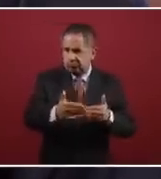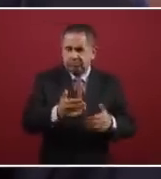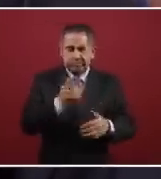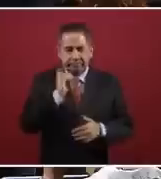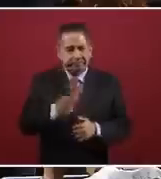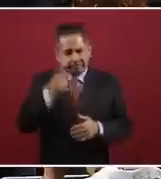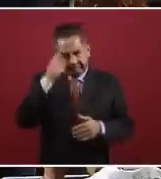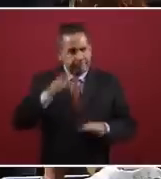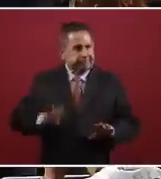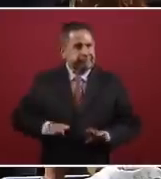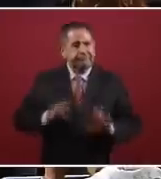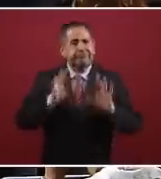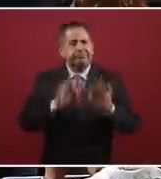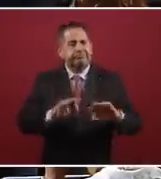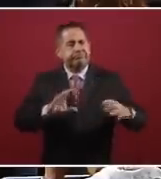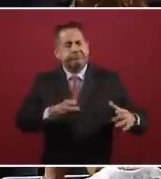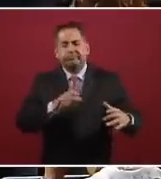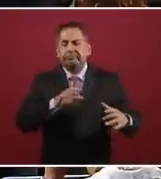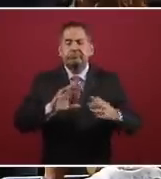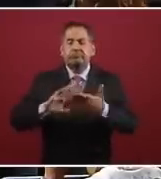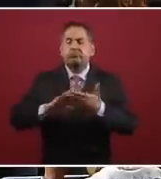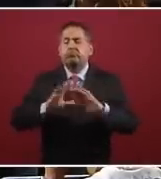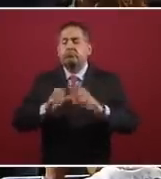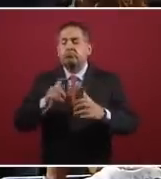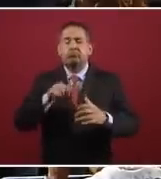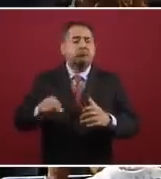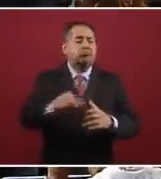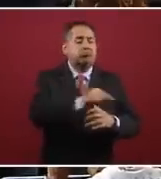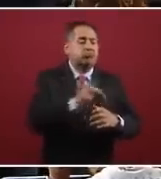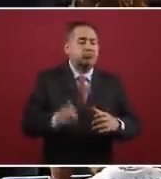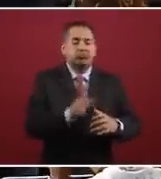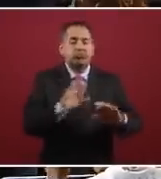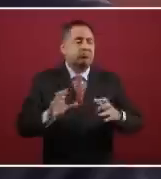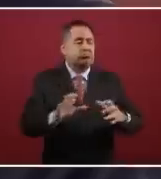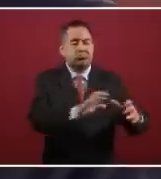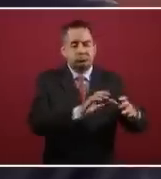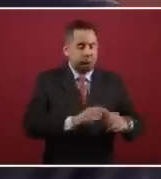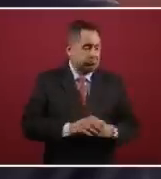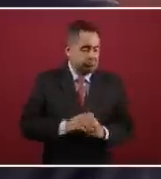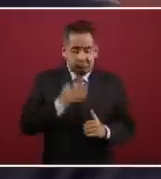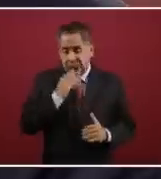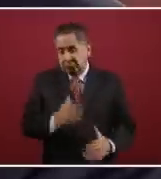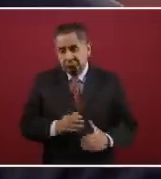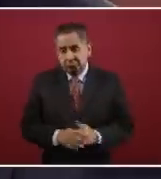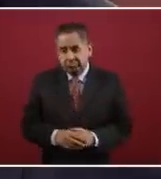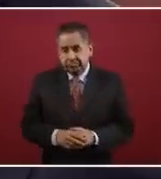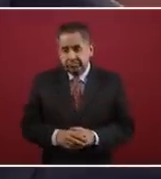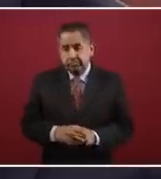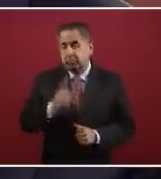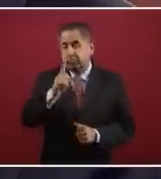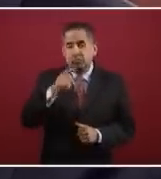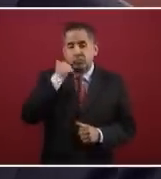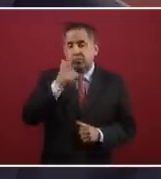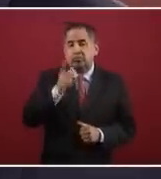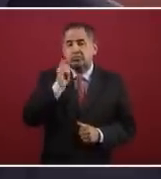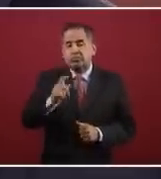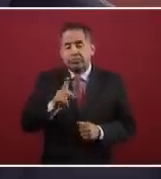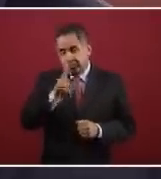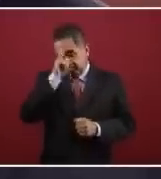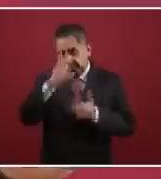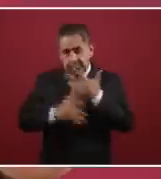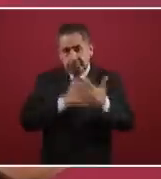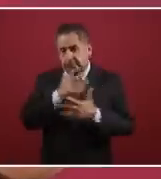en beneficio de las comunidades y de los pueblos. Lo único que no queremos es la